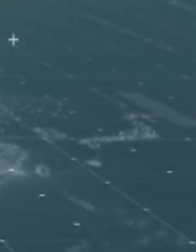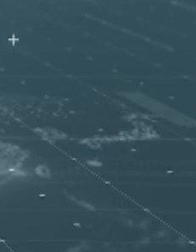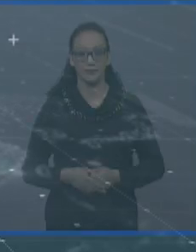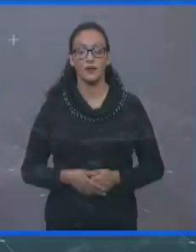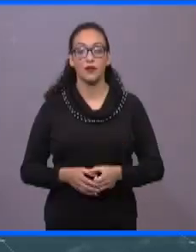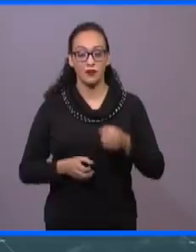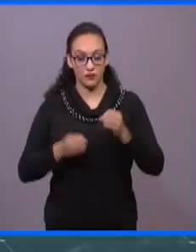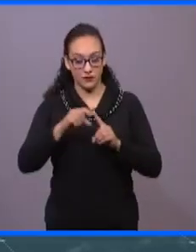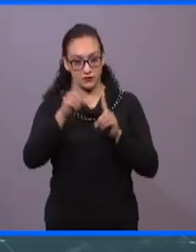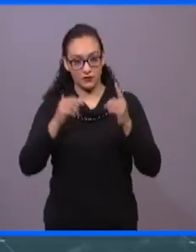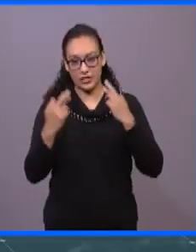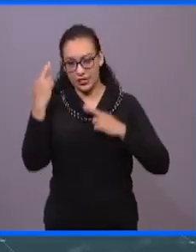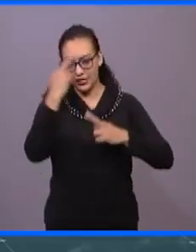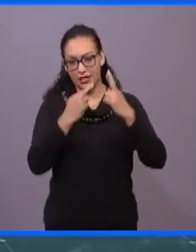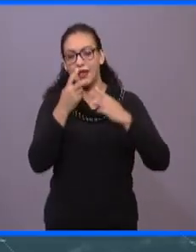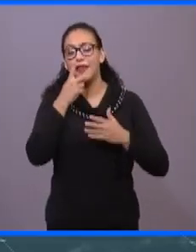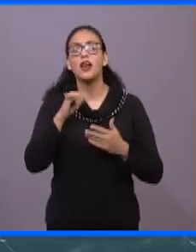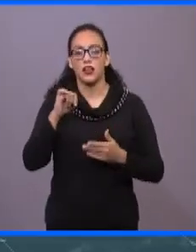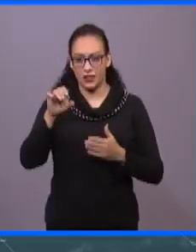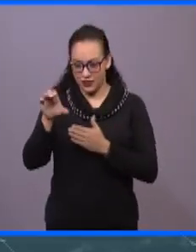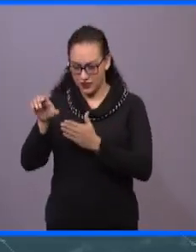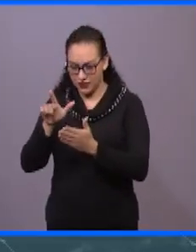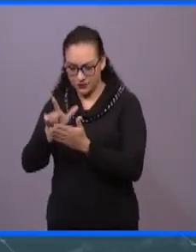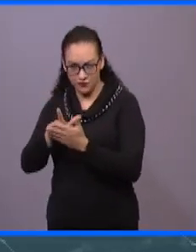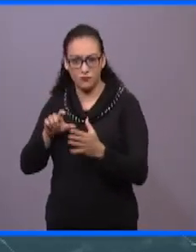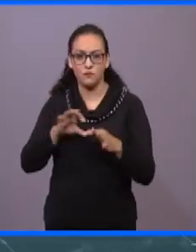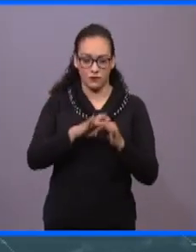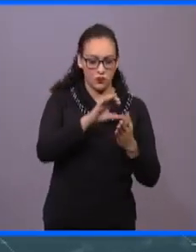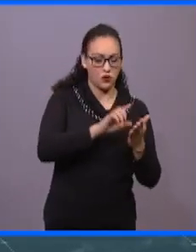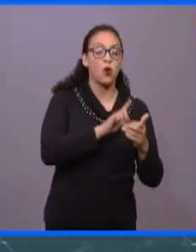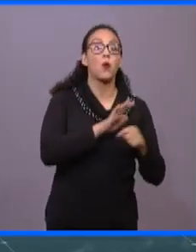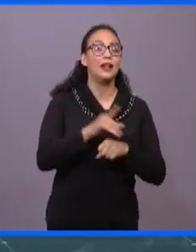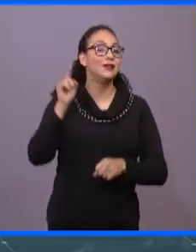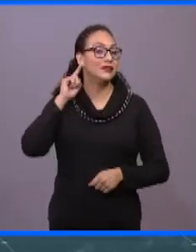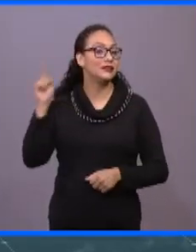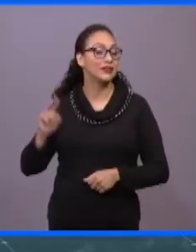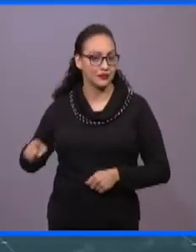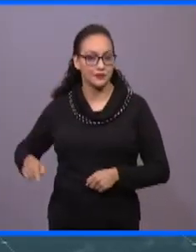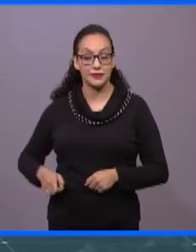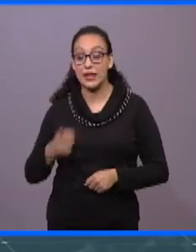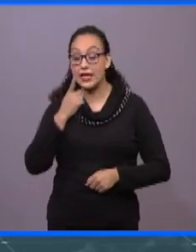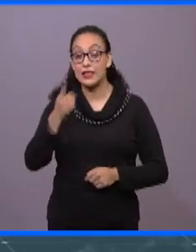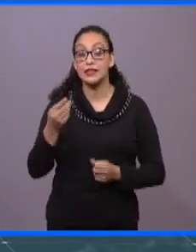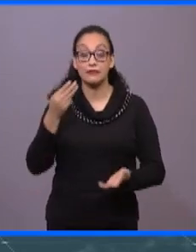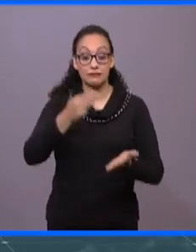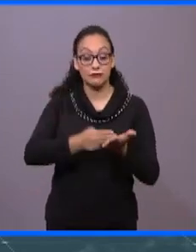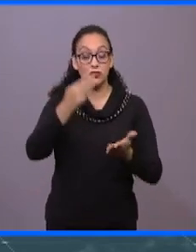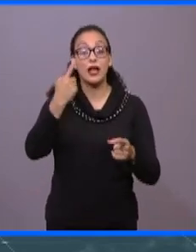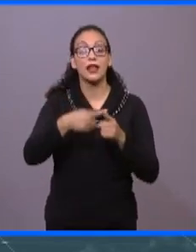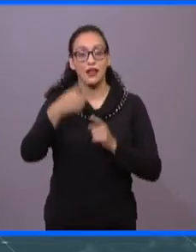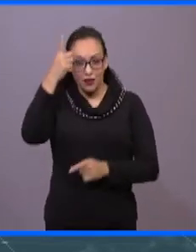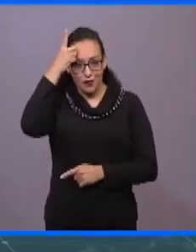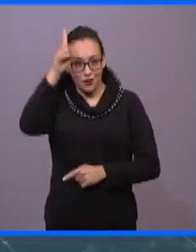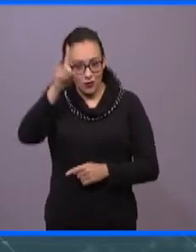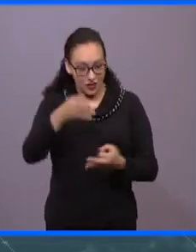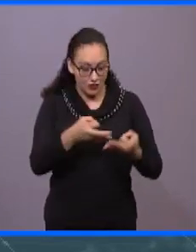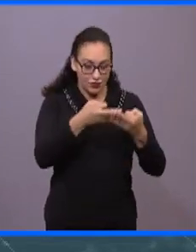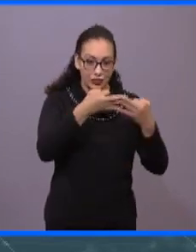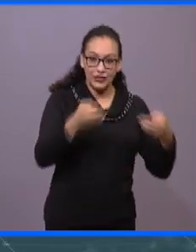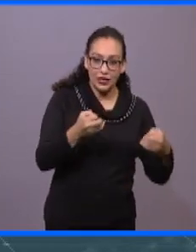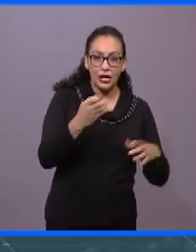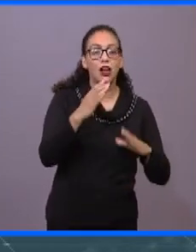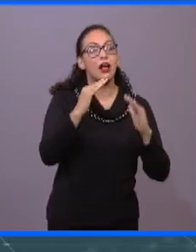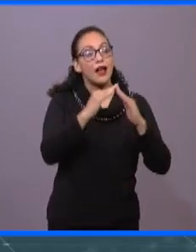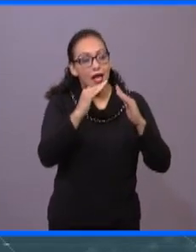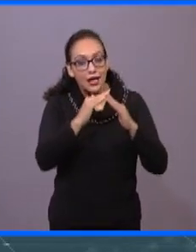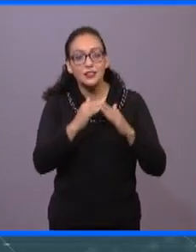La Corte determinó que se apega a la Constitución Disposición de Zacatecas, que impone multas a propietarios de terrenos y bienes